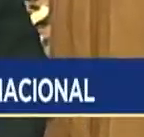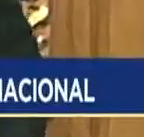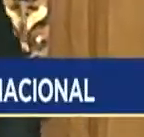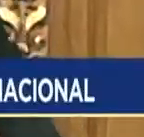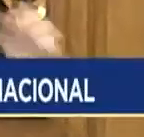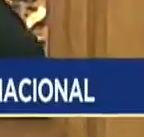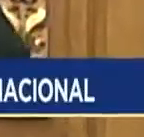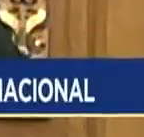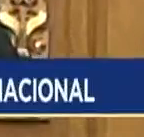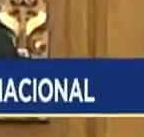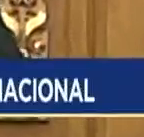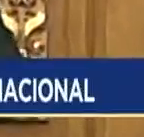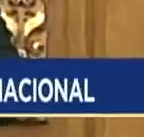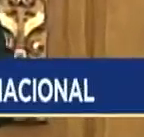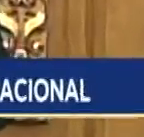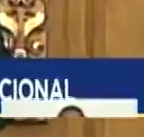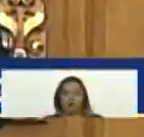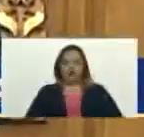¡Que viva!